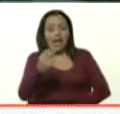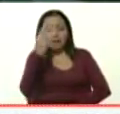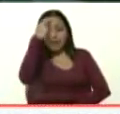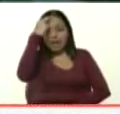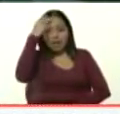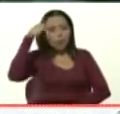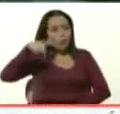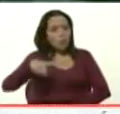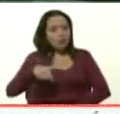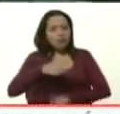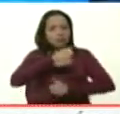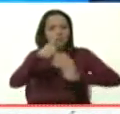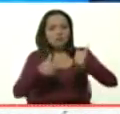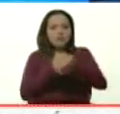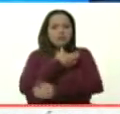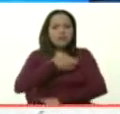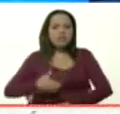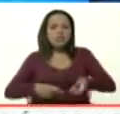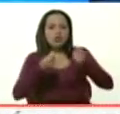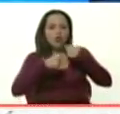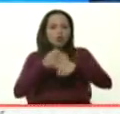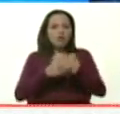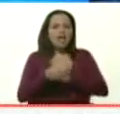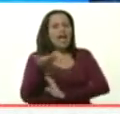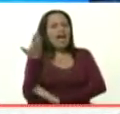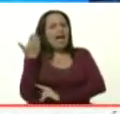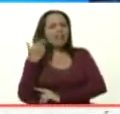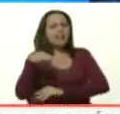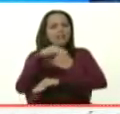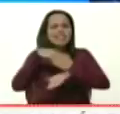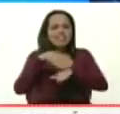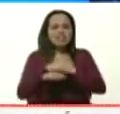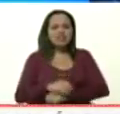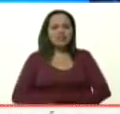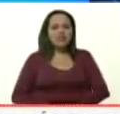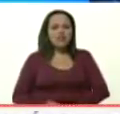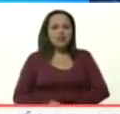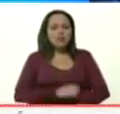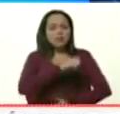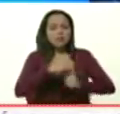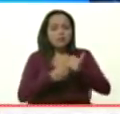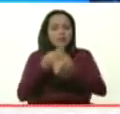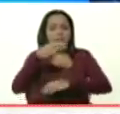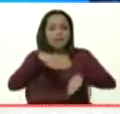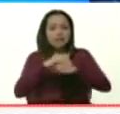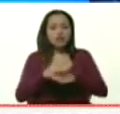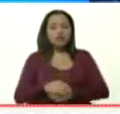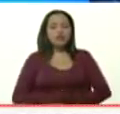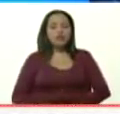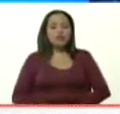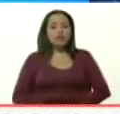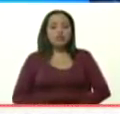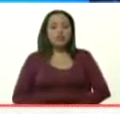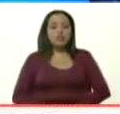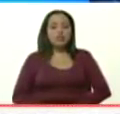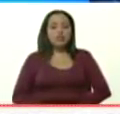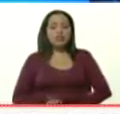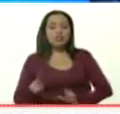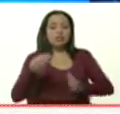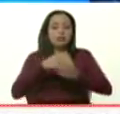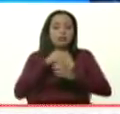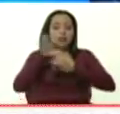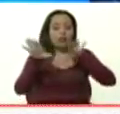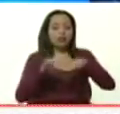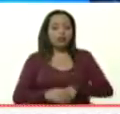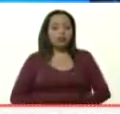hoy vicepresidente de Economía, fue ministro, fue viceministro del Interior y ministro del Interior del comandante